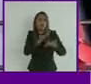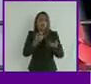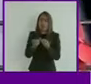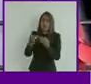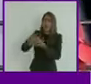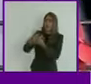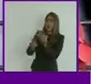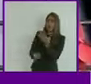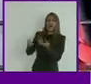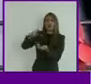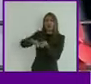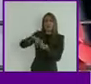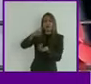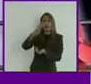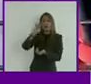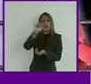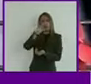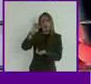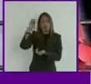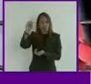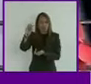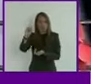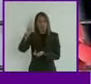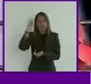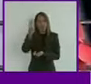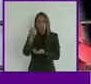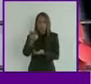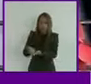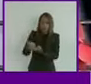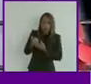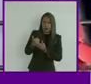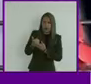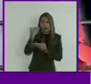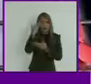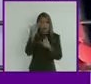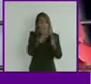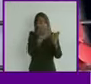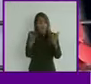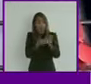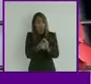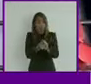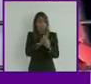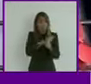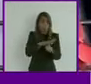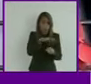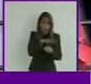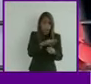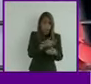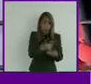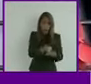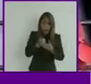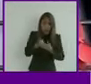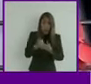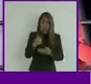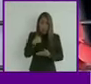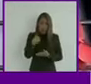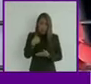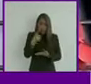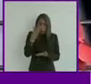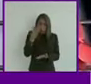Dentro me ha ayudado a mí en estos tiempos de pandemia, que pues, y no solo a mí, incluso